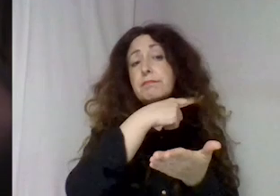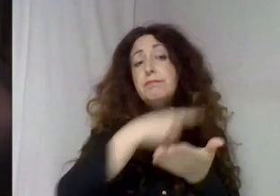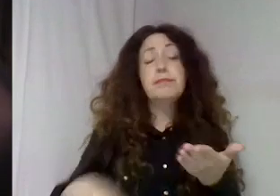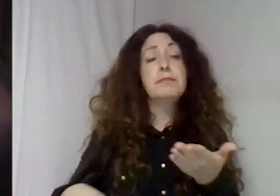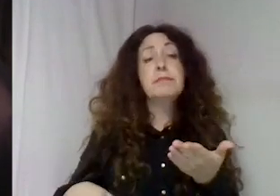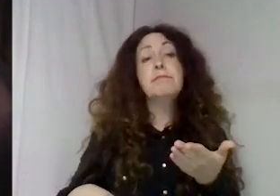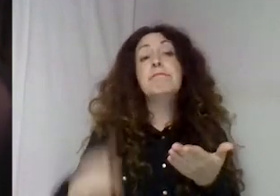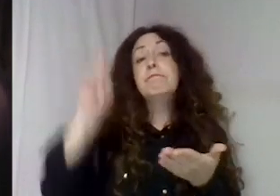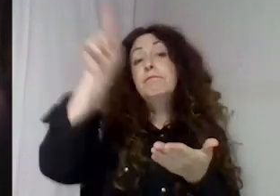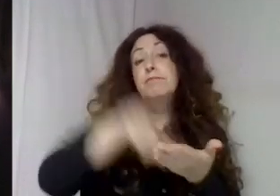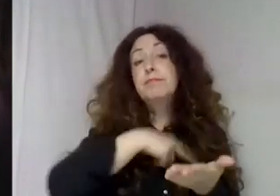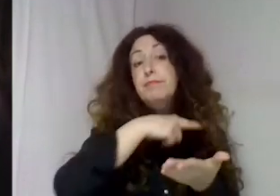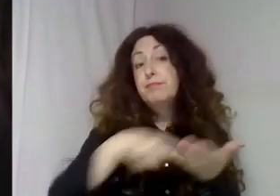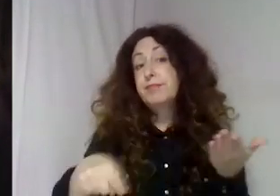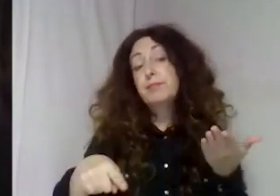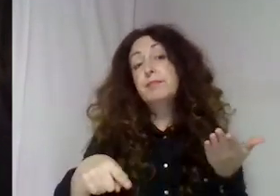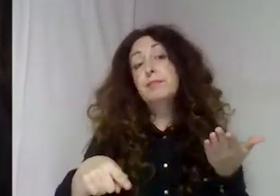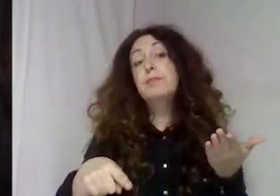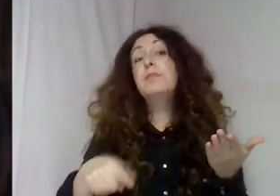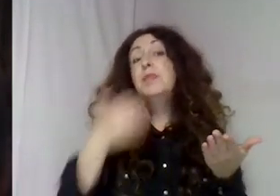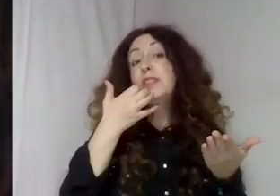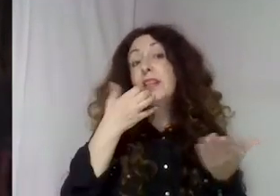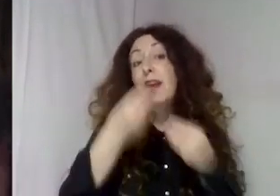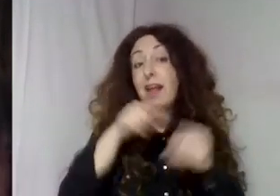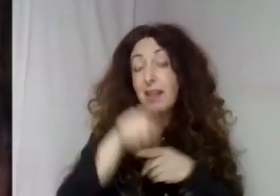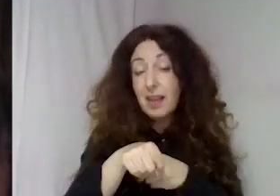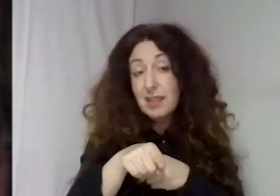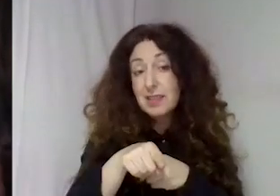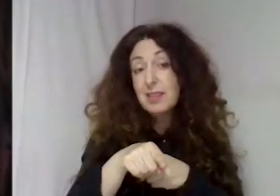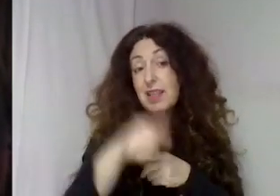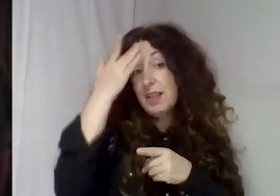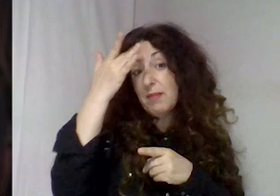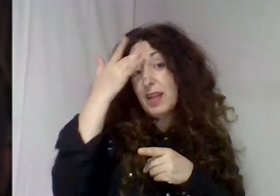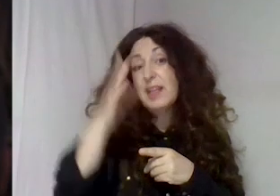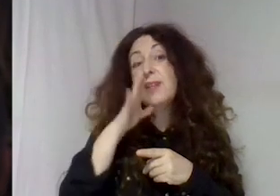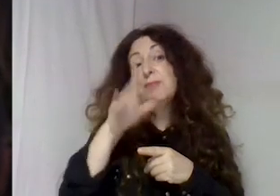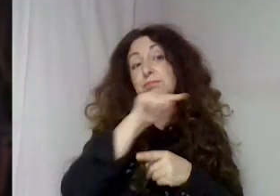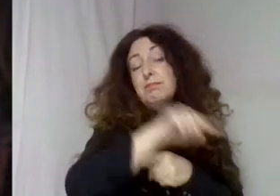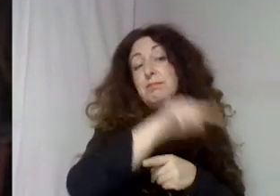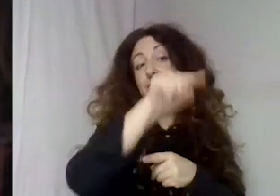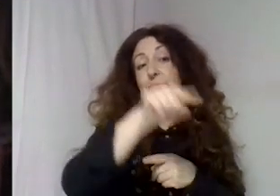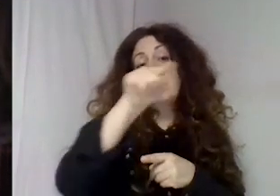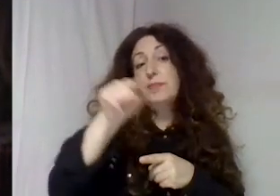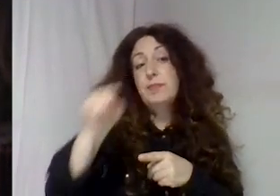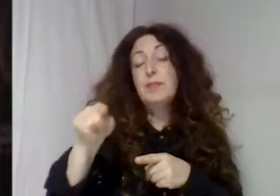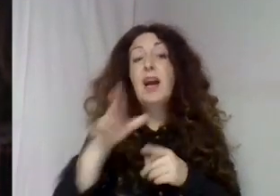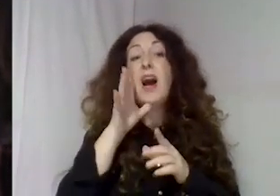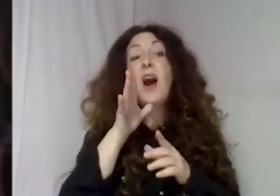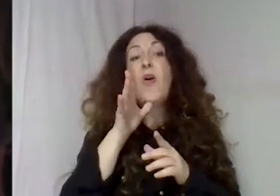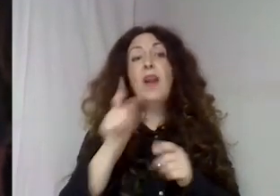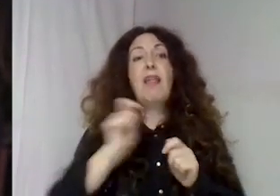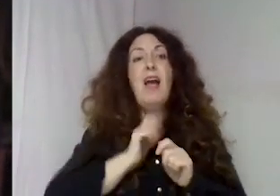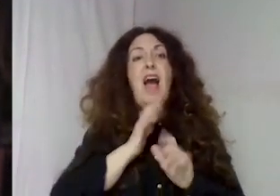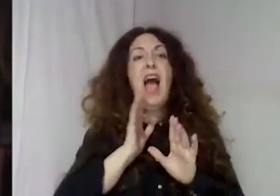sociedad, o lo quiere aparentar, no sé si es de verdad, o lo queremos aparentar todo, pero en definitiva hay